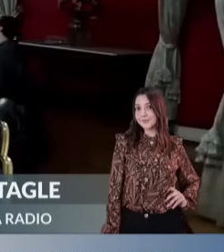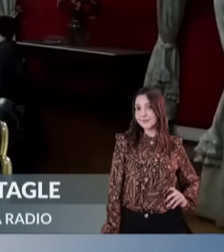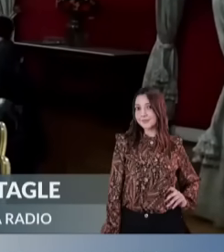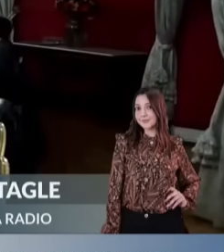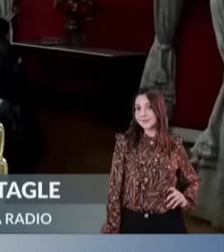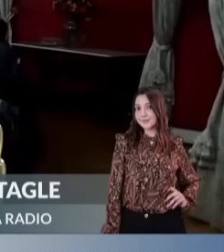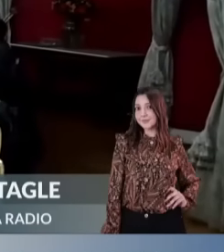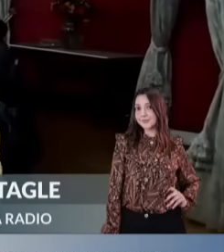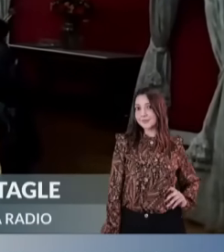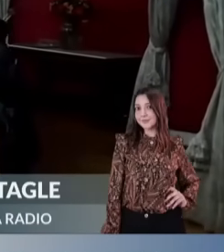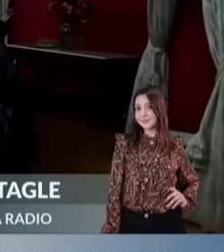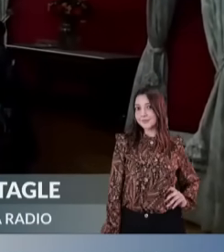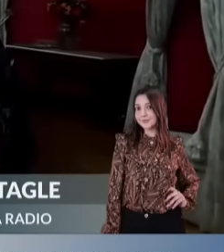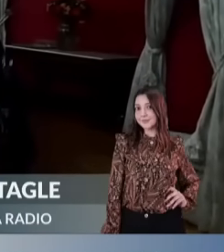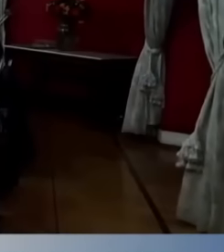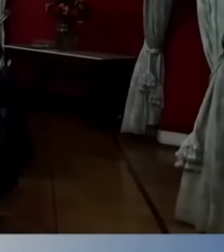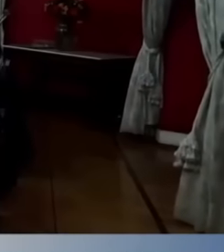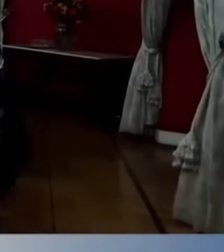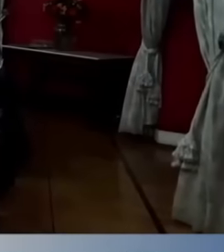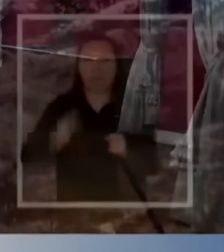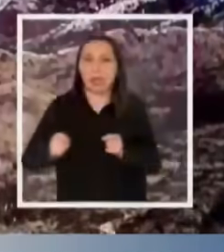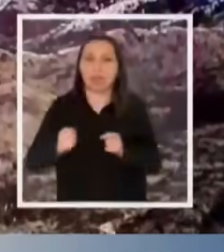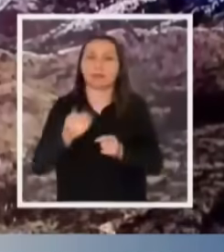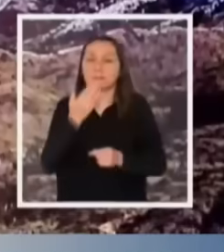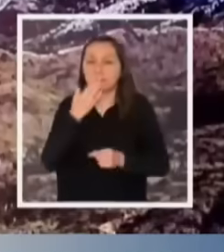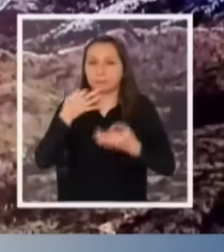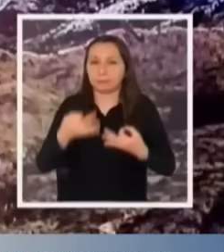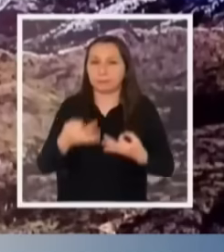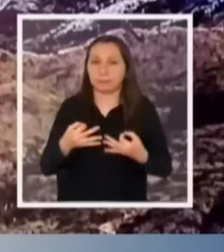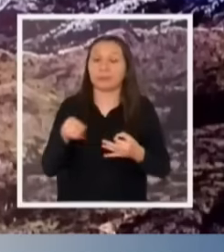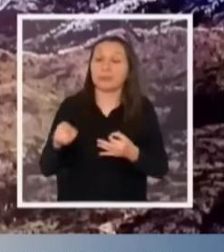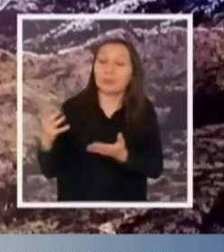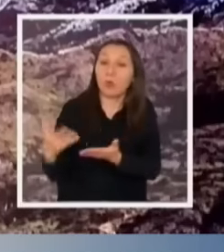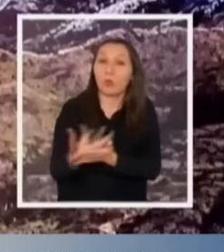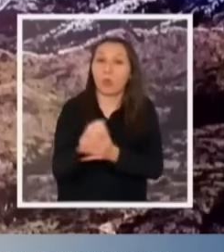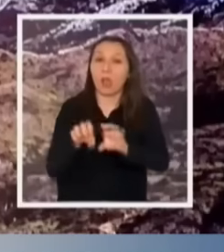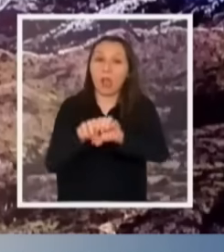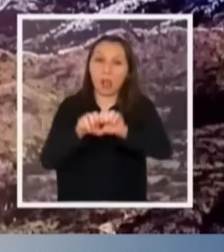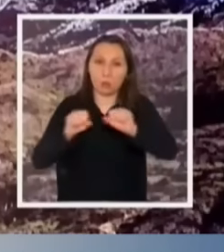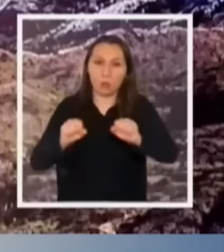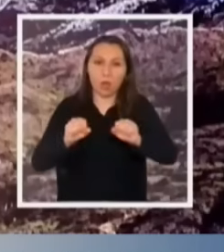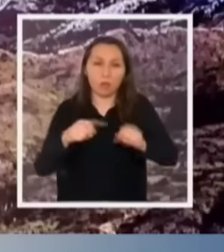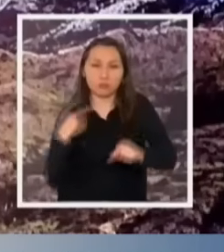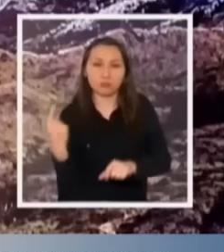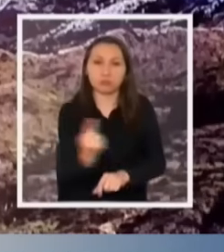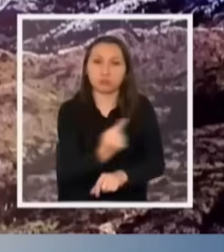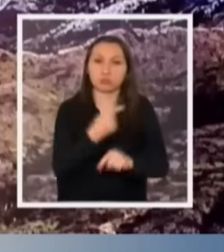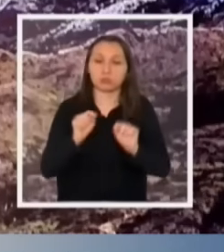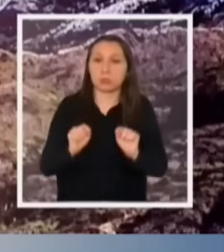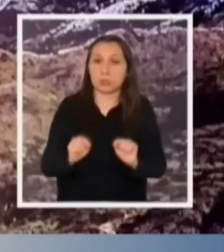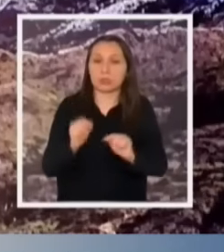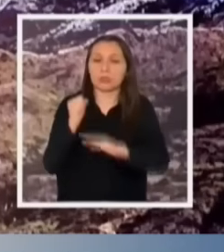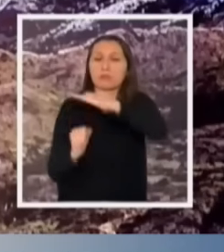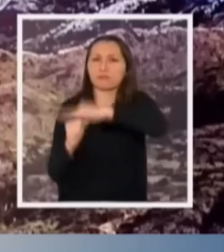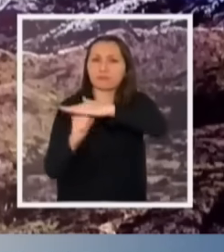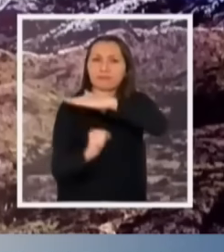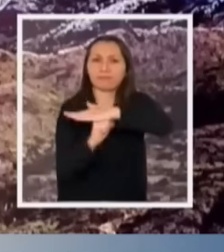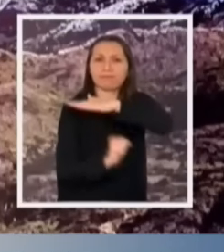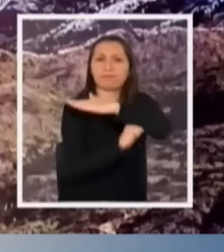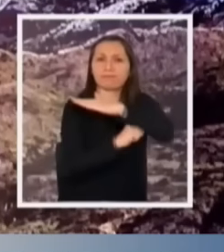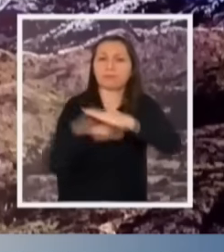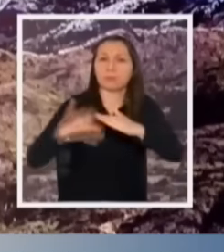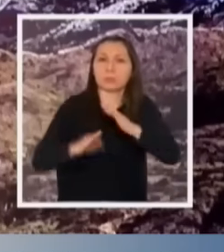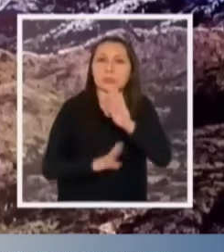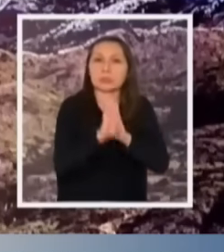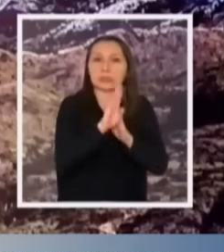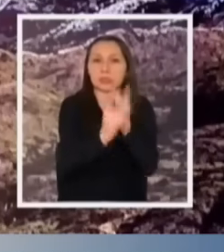Ridículo. Ya lo vimos anteriormente, ¿no? Cuando el ejemplo que se señalaba de la expresidenta Michelle Bachelet, que tuvo que hacer un cambio,